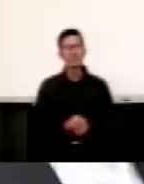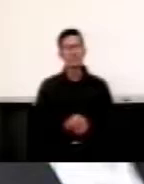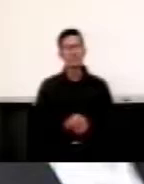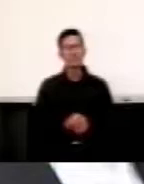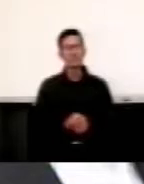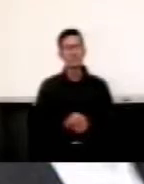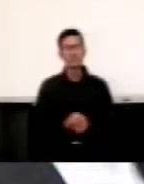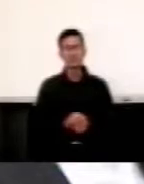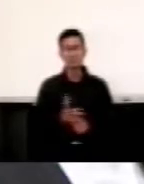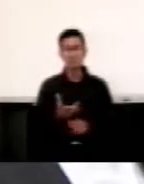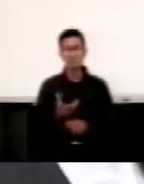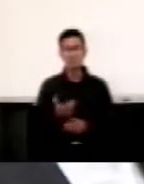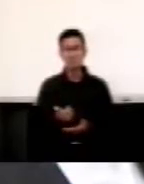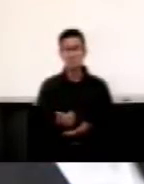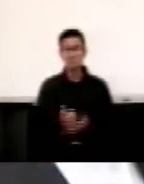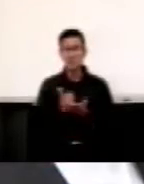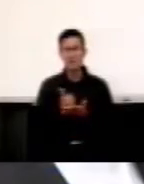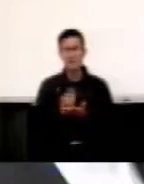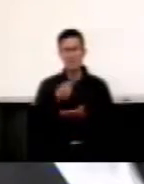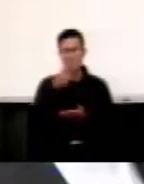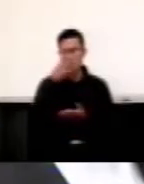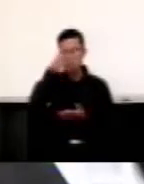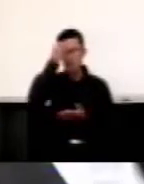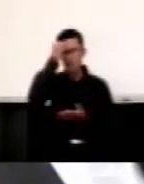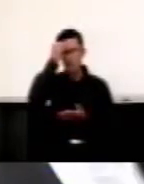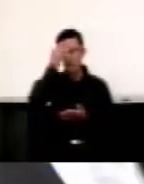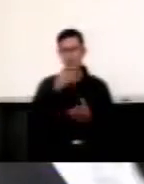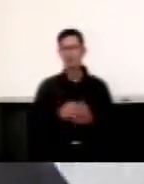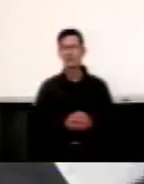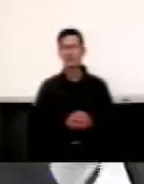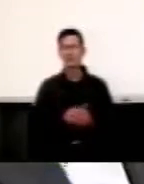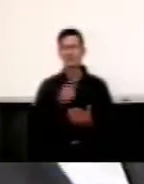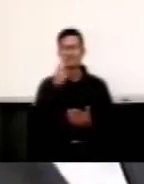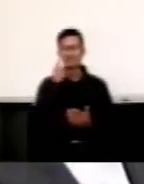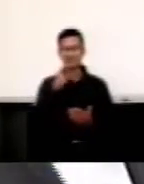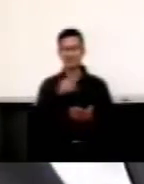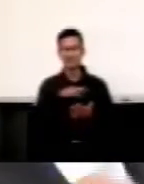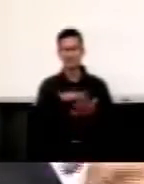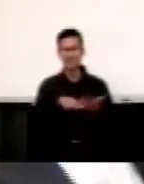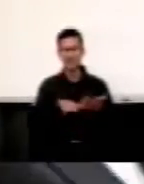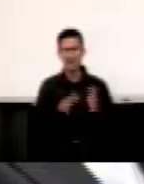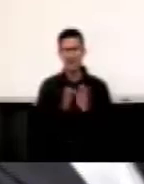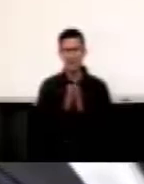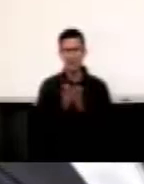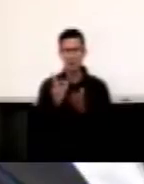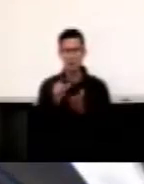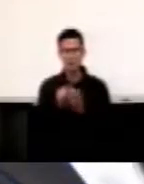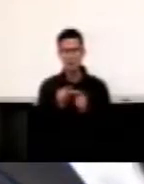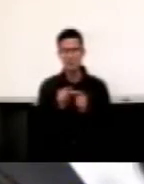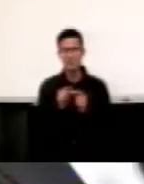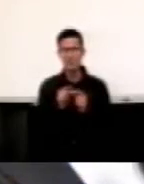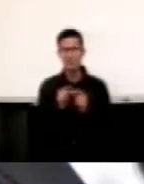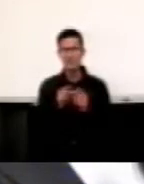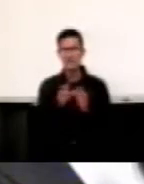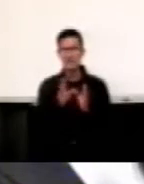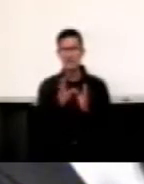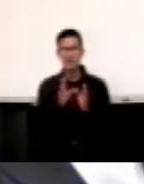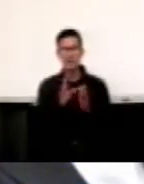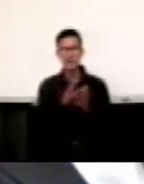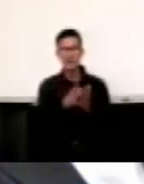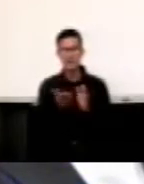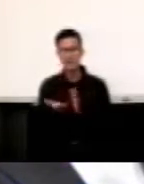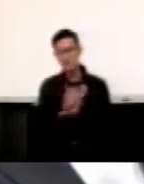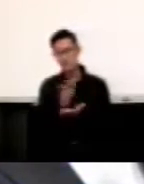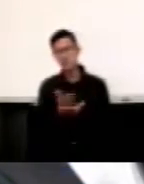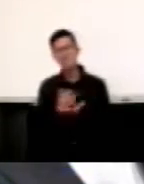es muy didáctico. Y miren, para platicarles y hacerles el contexto de qué es lo que trata este libro, me voy a permitir hacer referencia